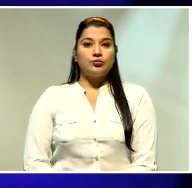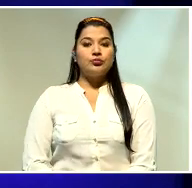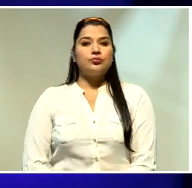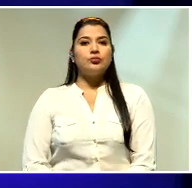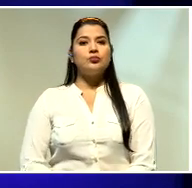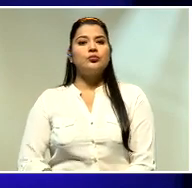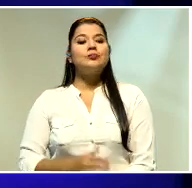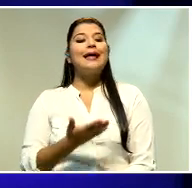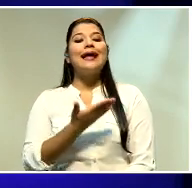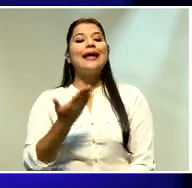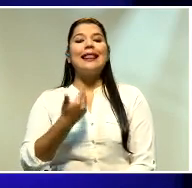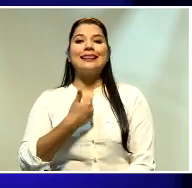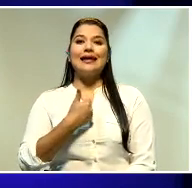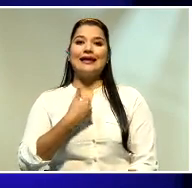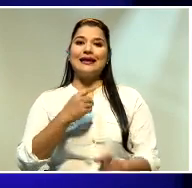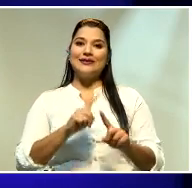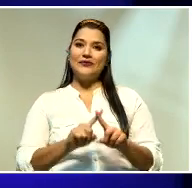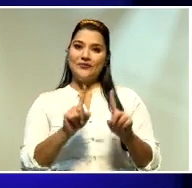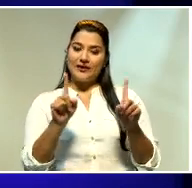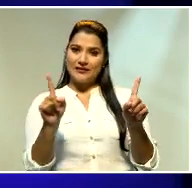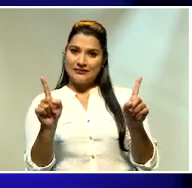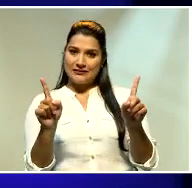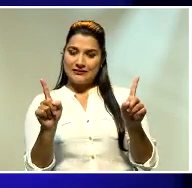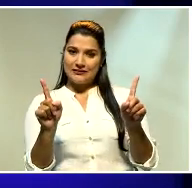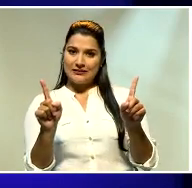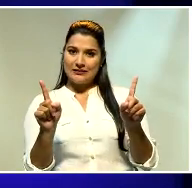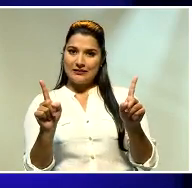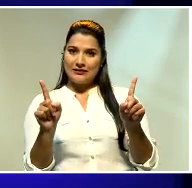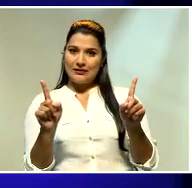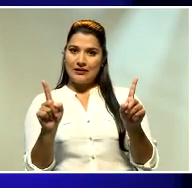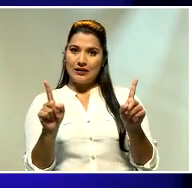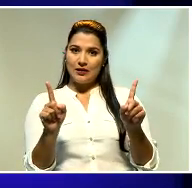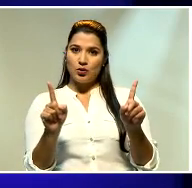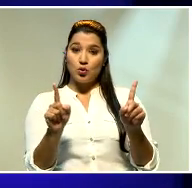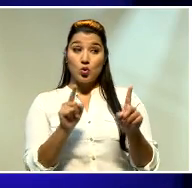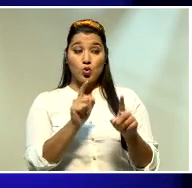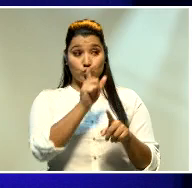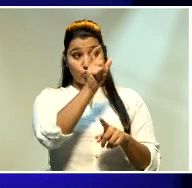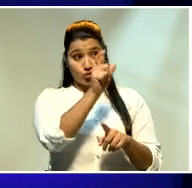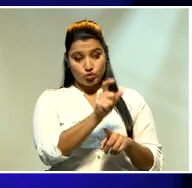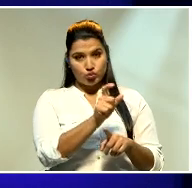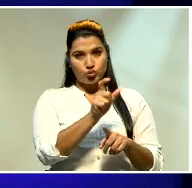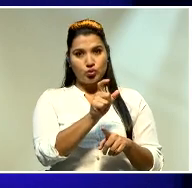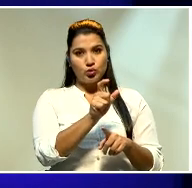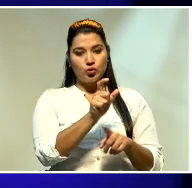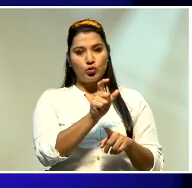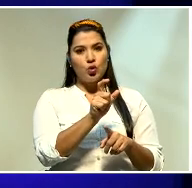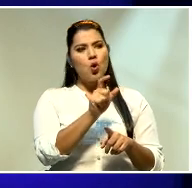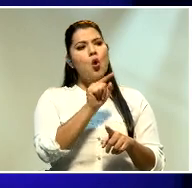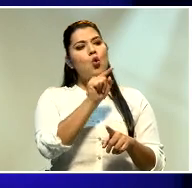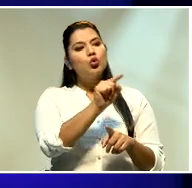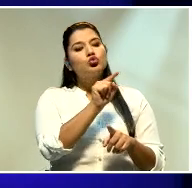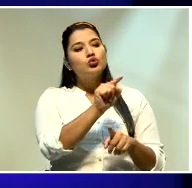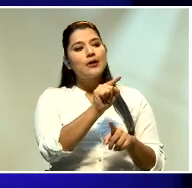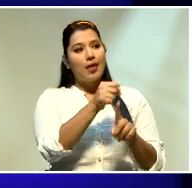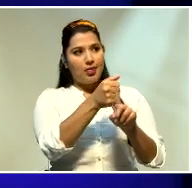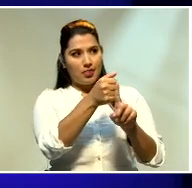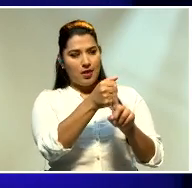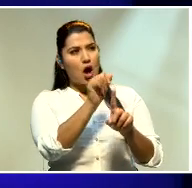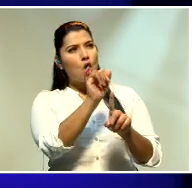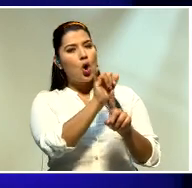¿en qué se diferencia el Carlos Alvarado que se proponía como